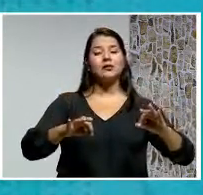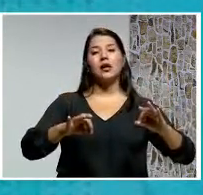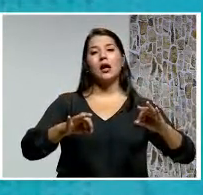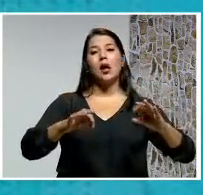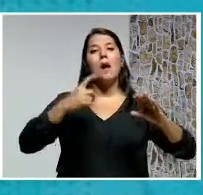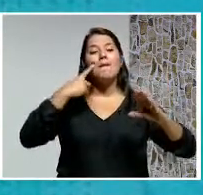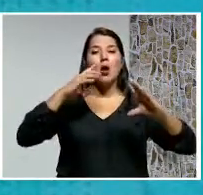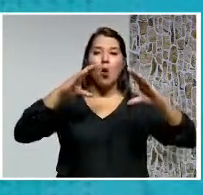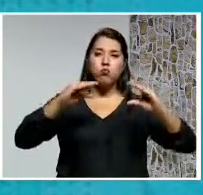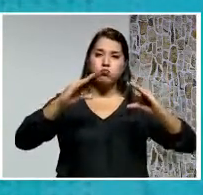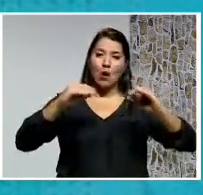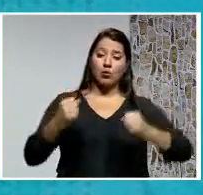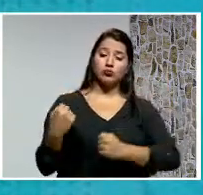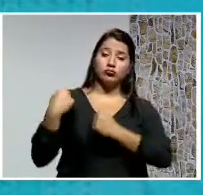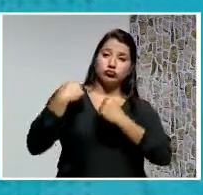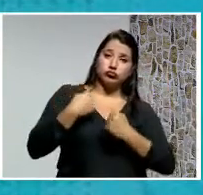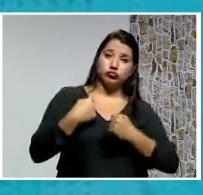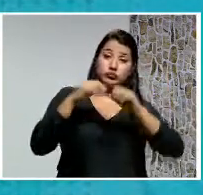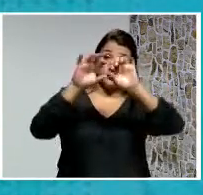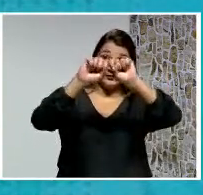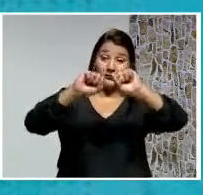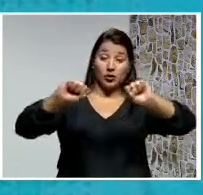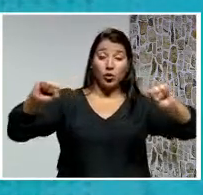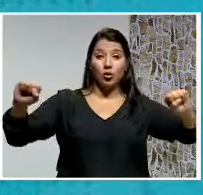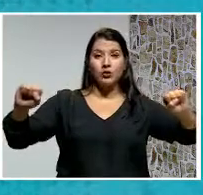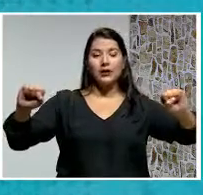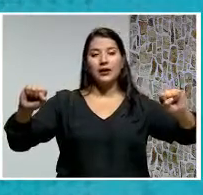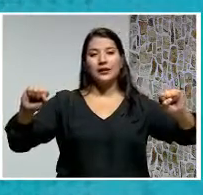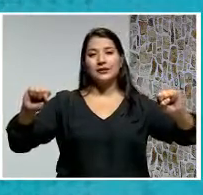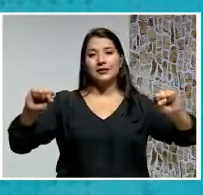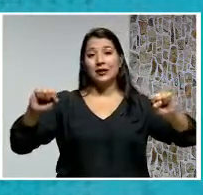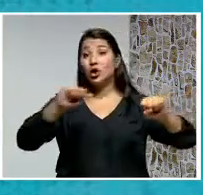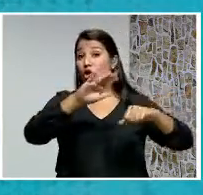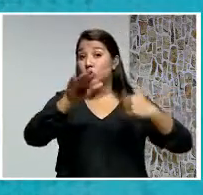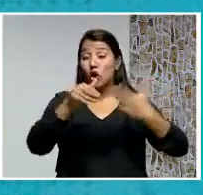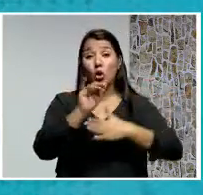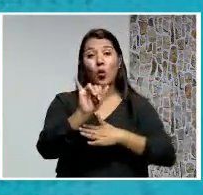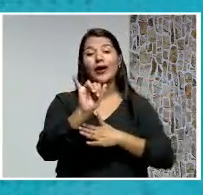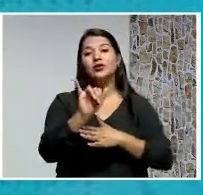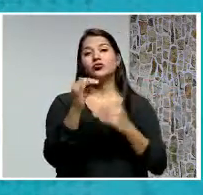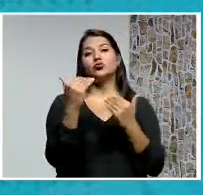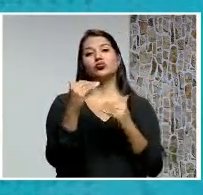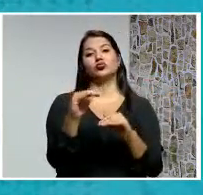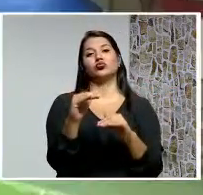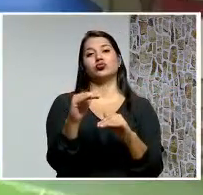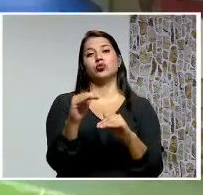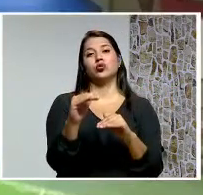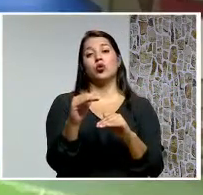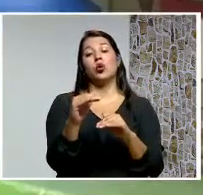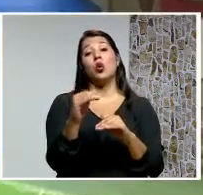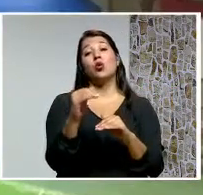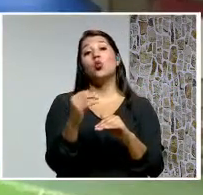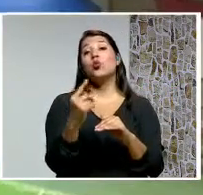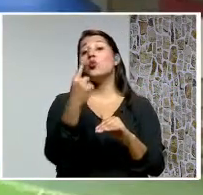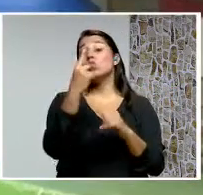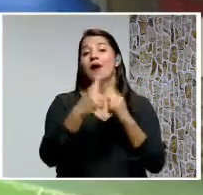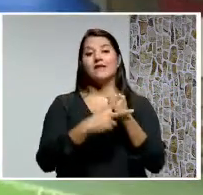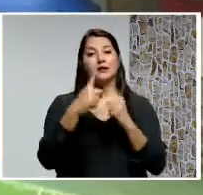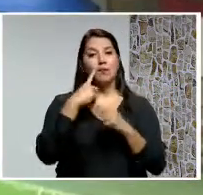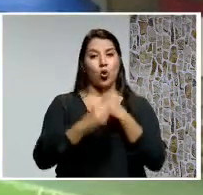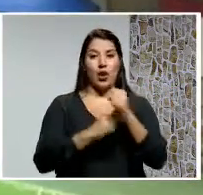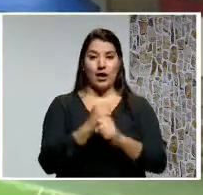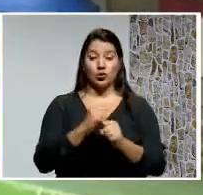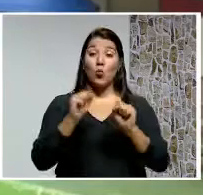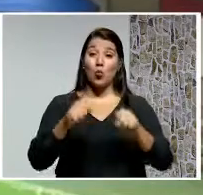edredones, tenemos cortinas y todo eso lo está restringiendo, vamos, por un año. Lobo anunció una pronta reunión